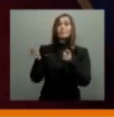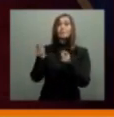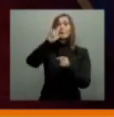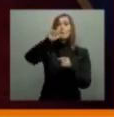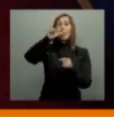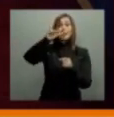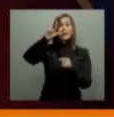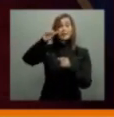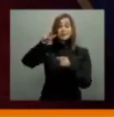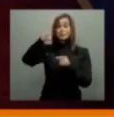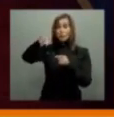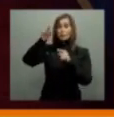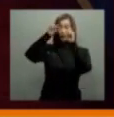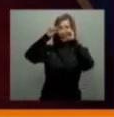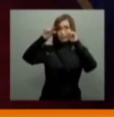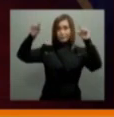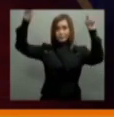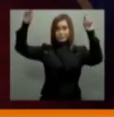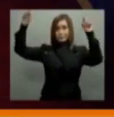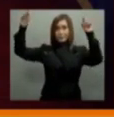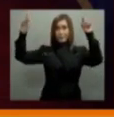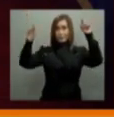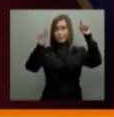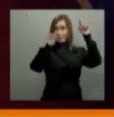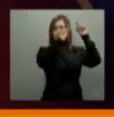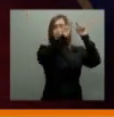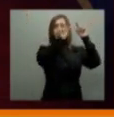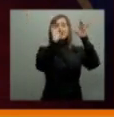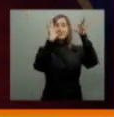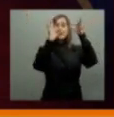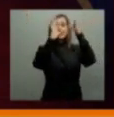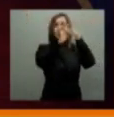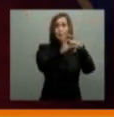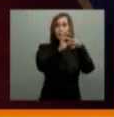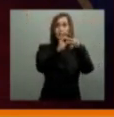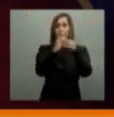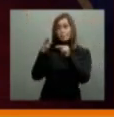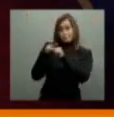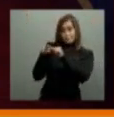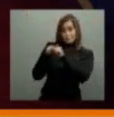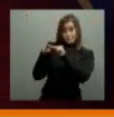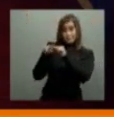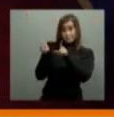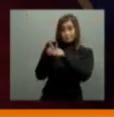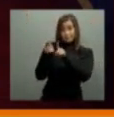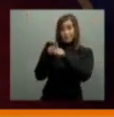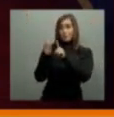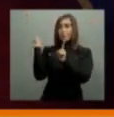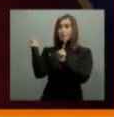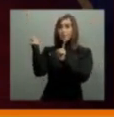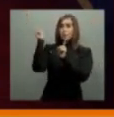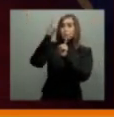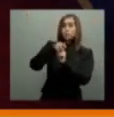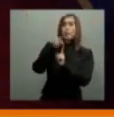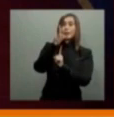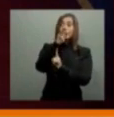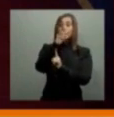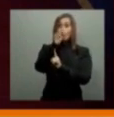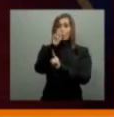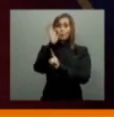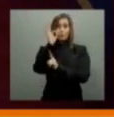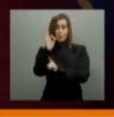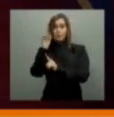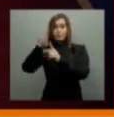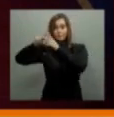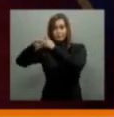verdaderamente una opositora ferviente contra el gobierno de danilo que eso le valió